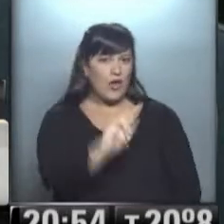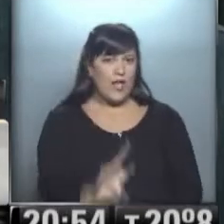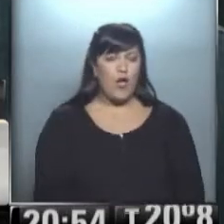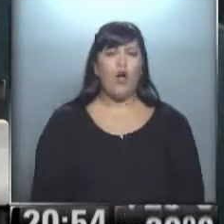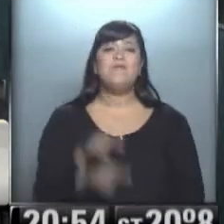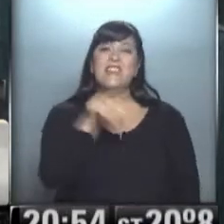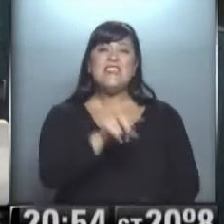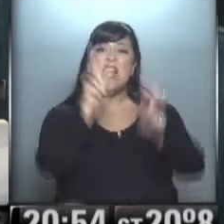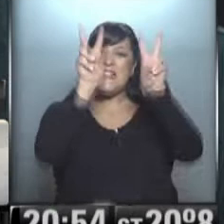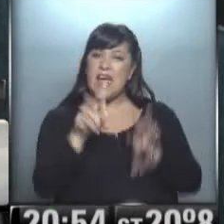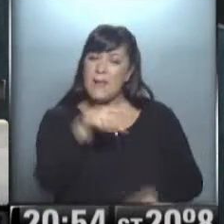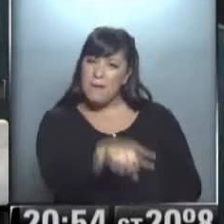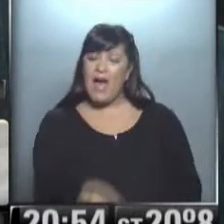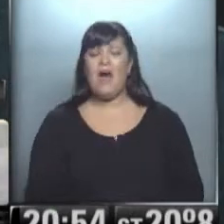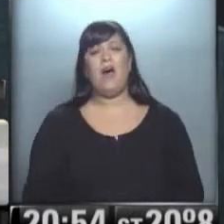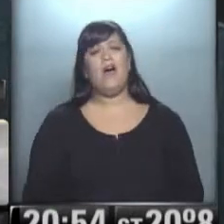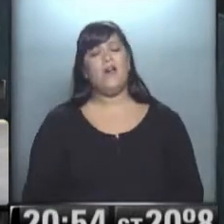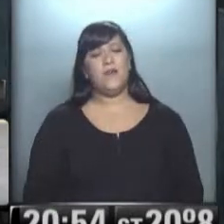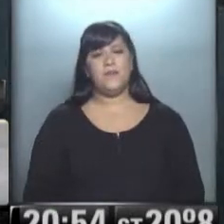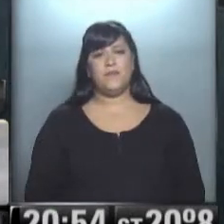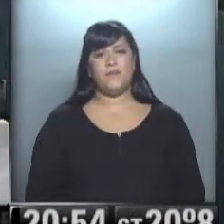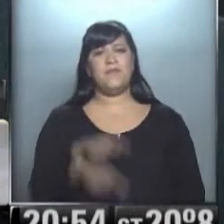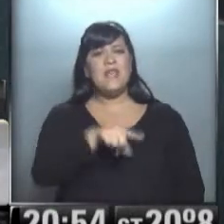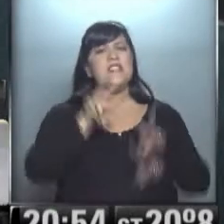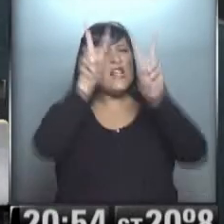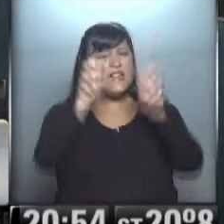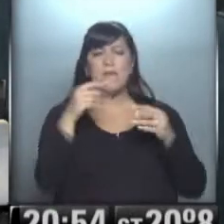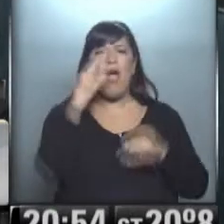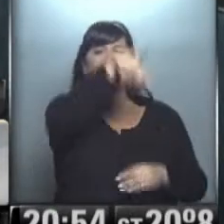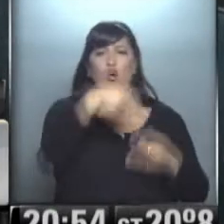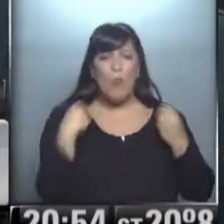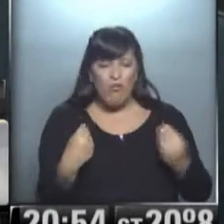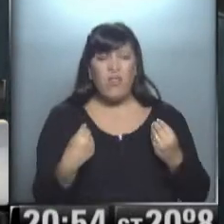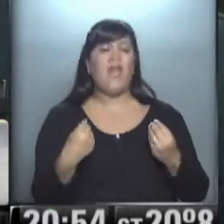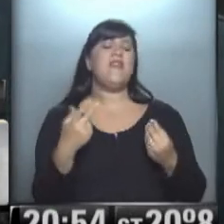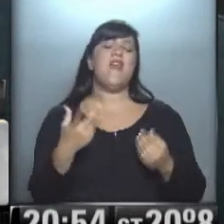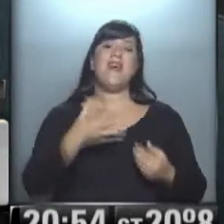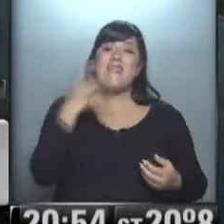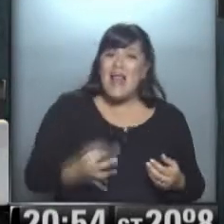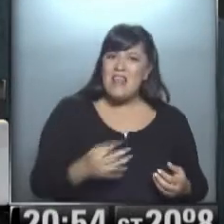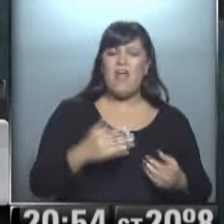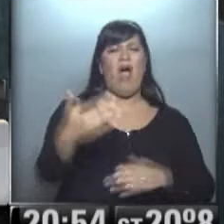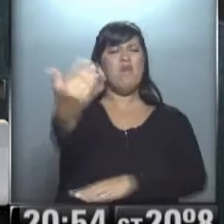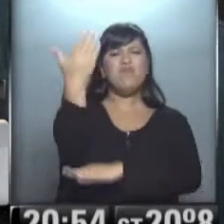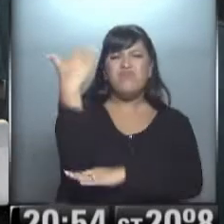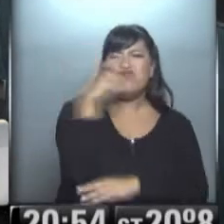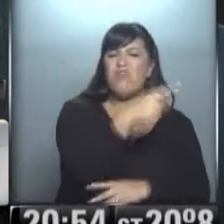Eso es un tema que prácticamente es fruto también de un relato que hoy